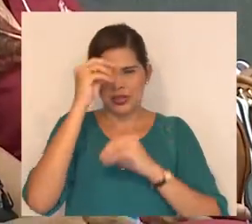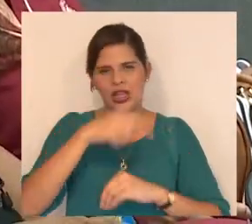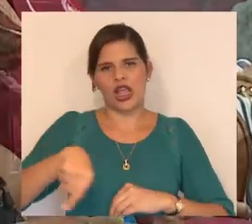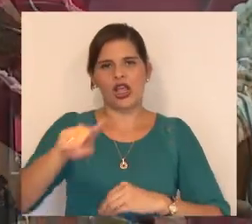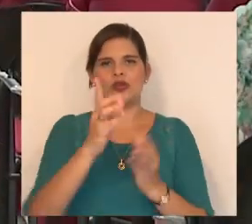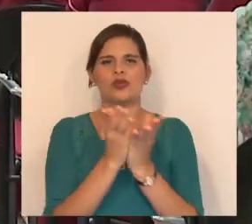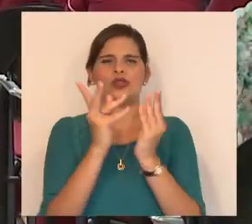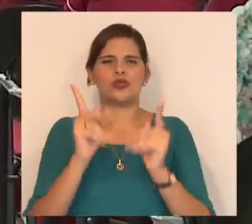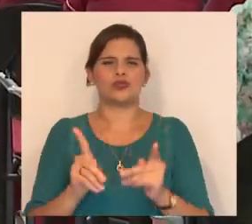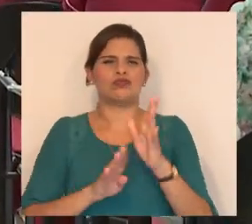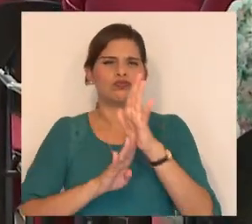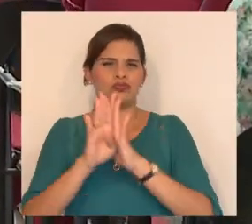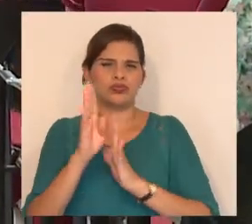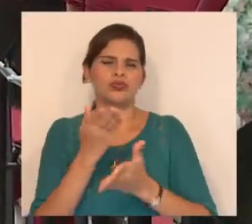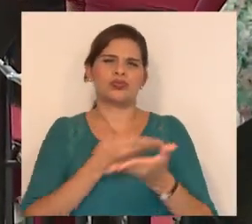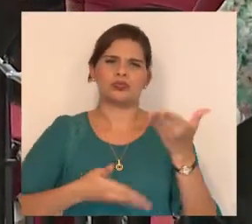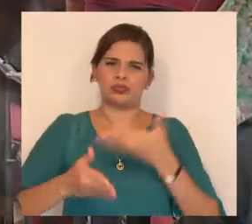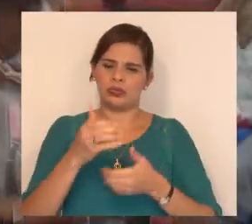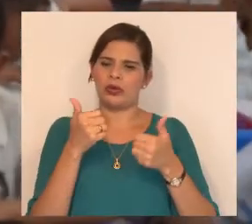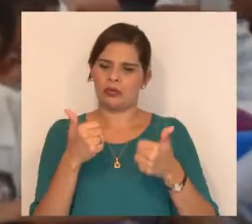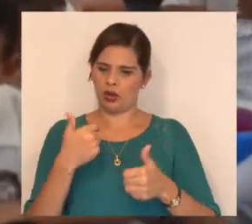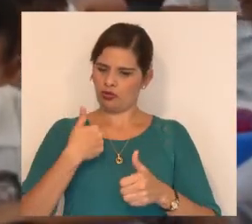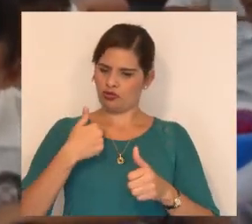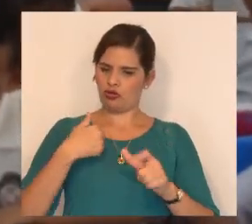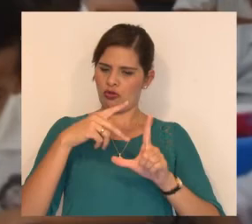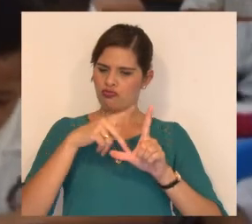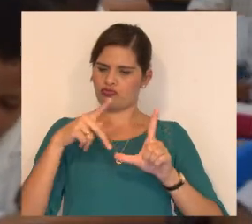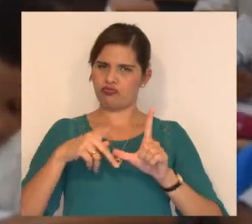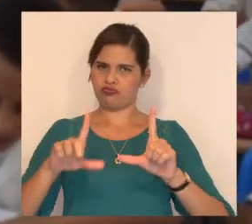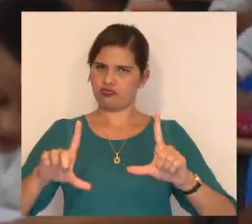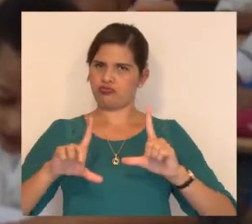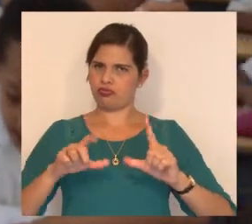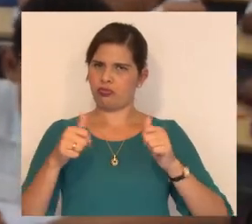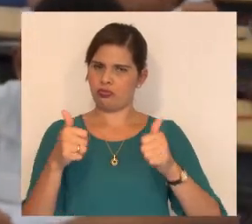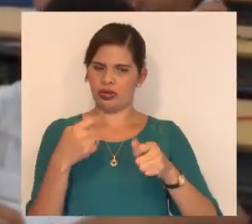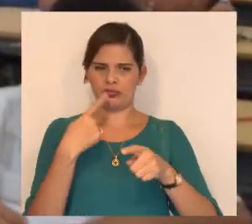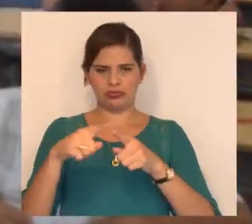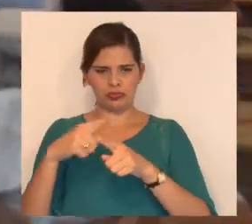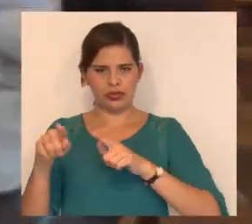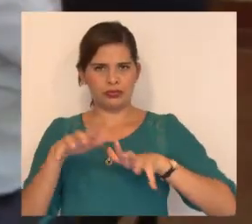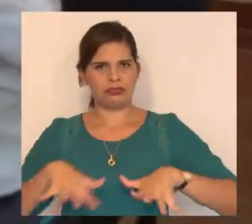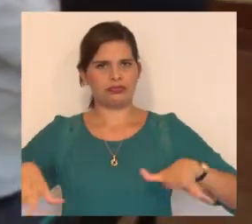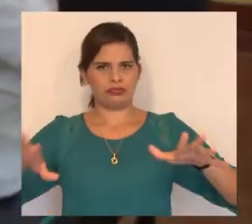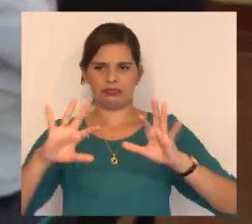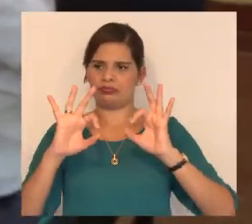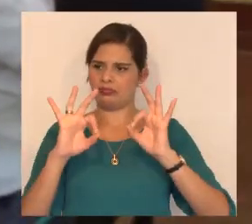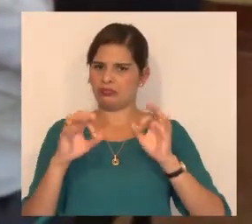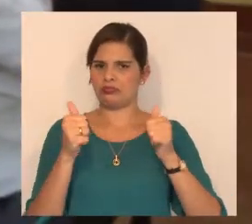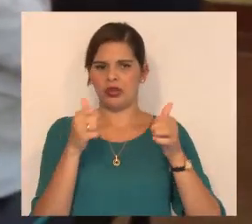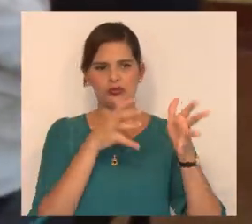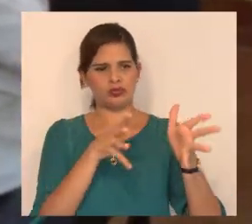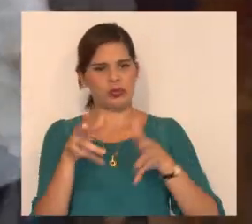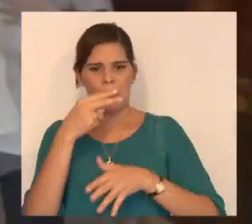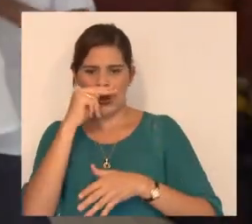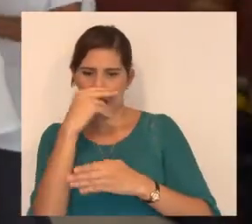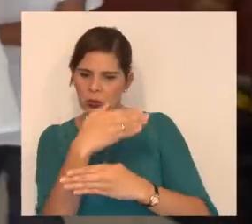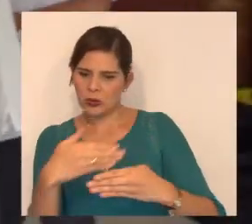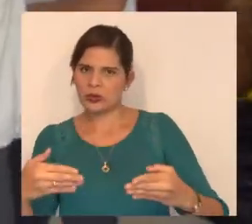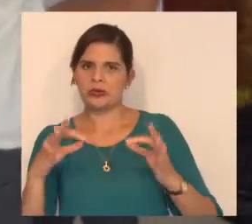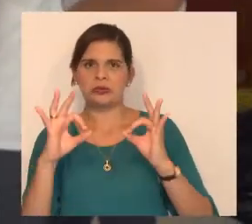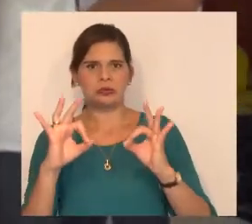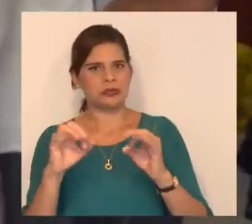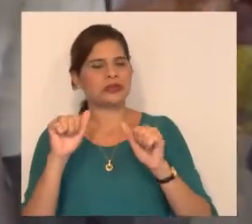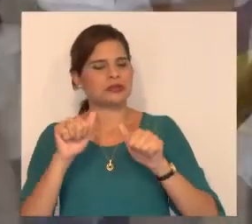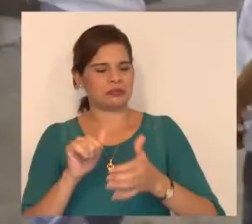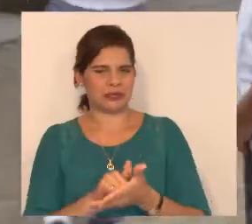esas experiencias de su quehacer pedagógico, con el fin de que los estudiantes analizaran y compararan el papel del licenciado en preescolar